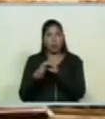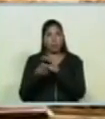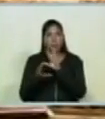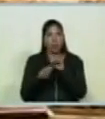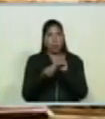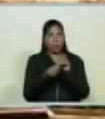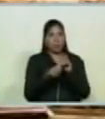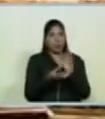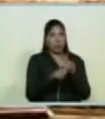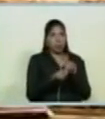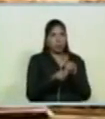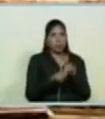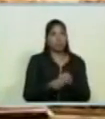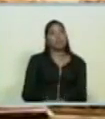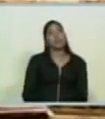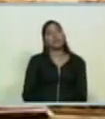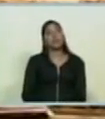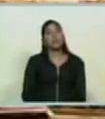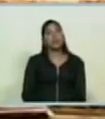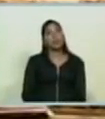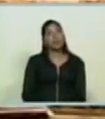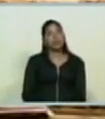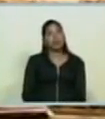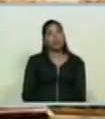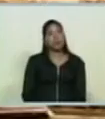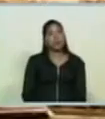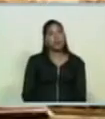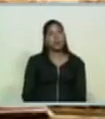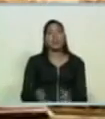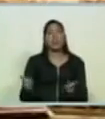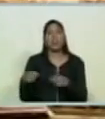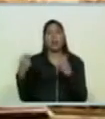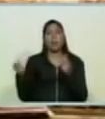Aquí está el plan en el marco del plan Campaña Carabobo